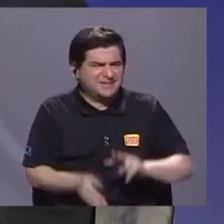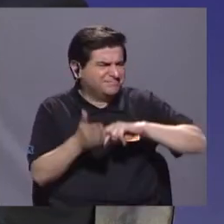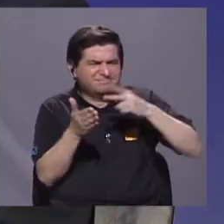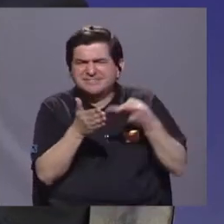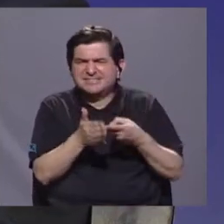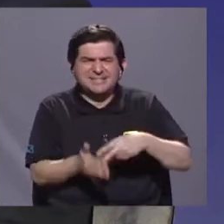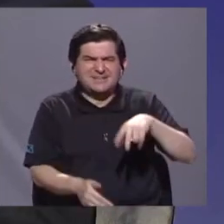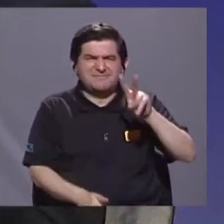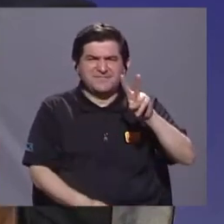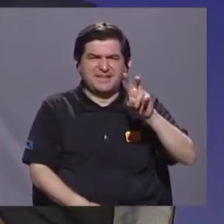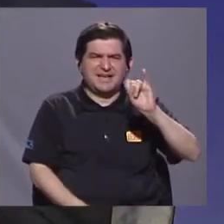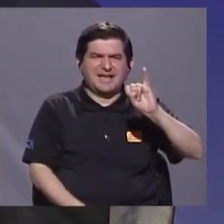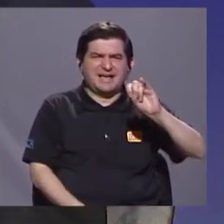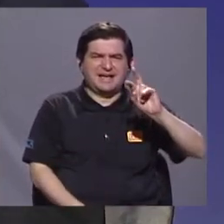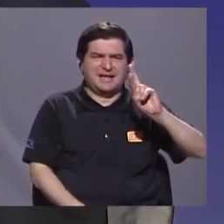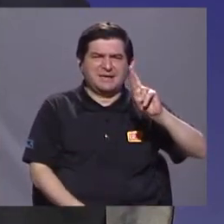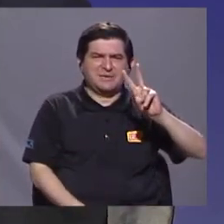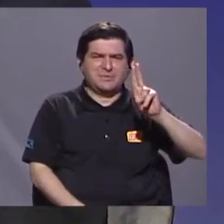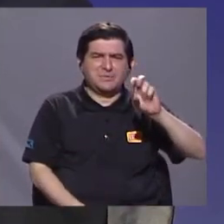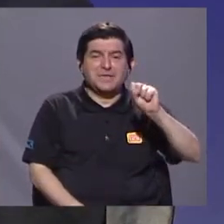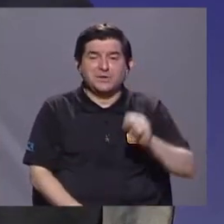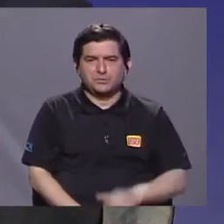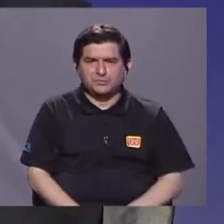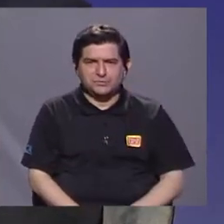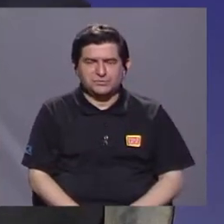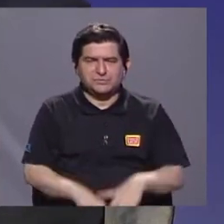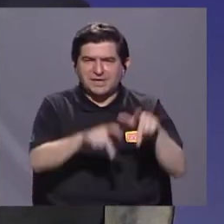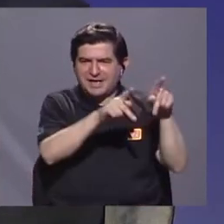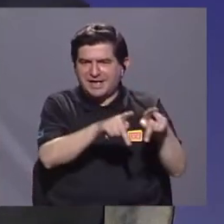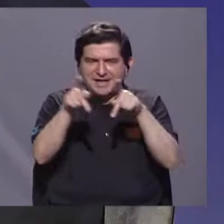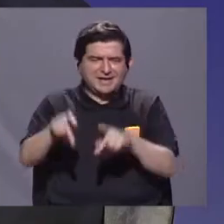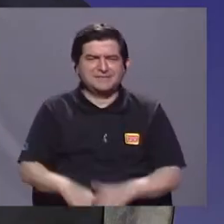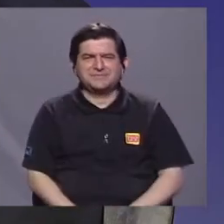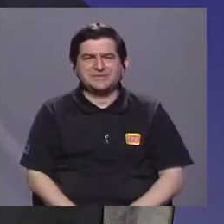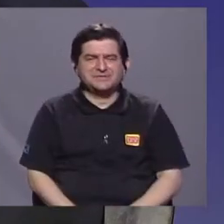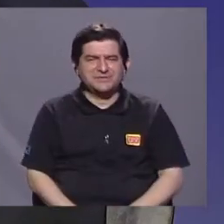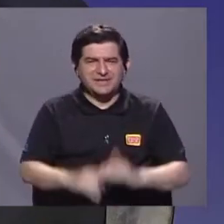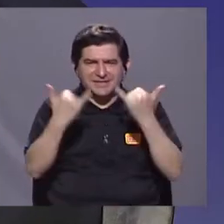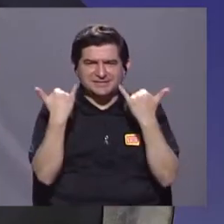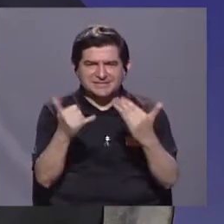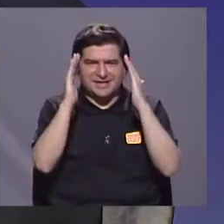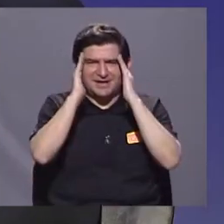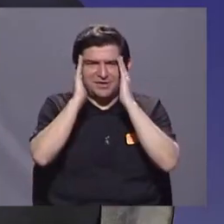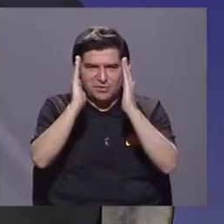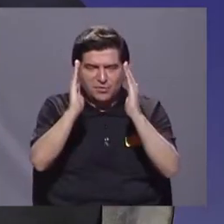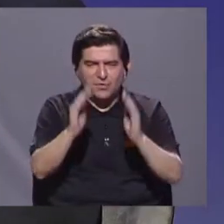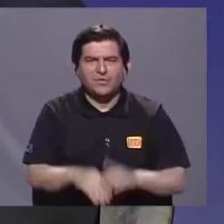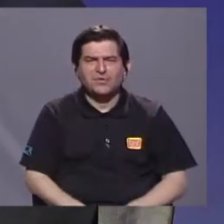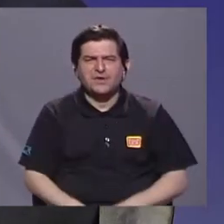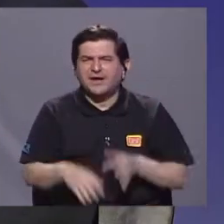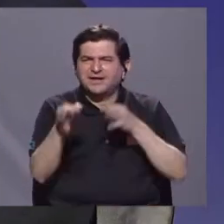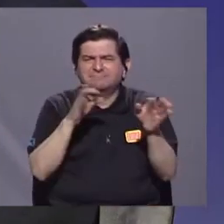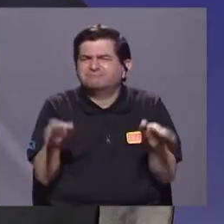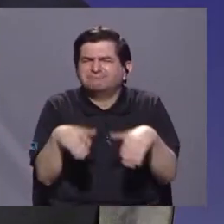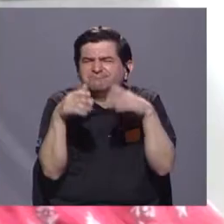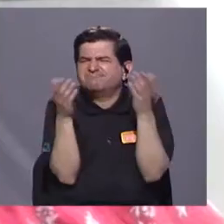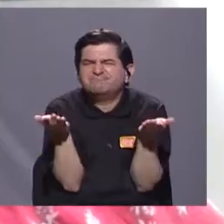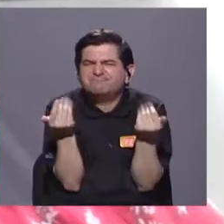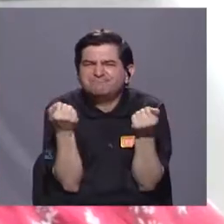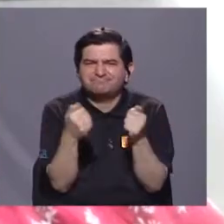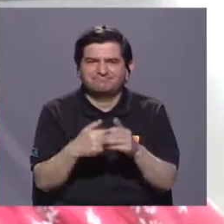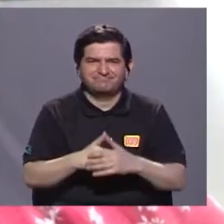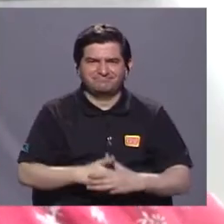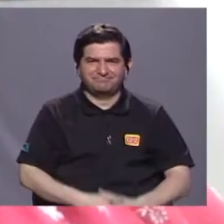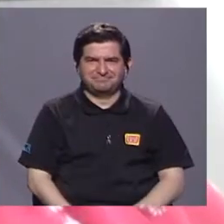como como se lo podemos explicar a las personas que nos están viendo y escuchando o n